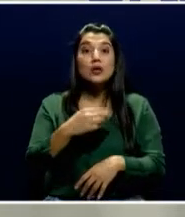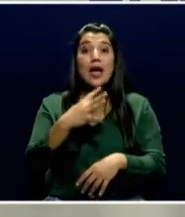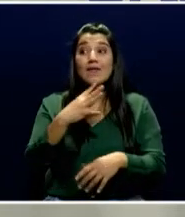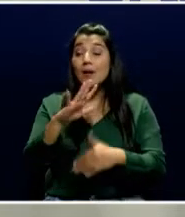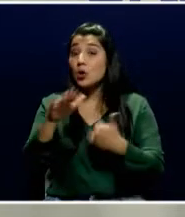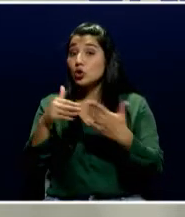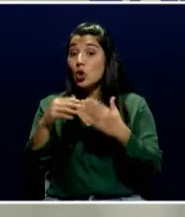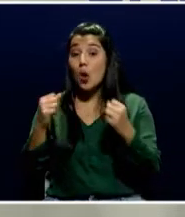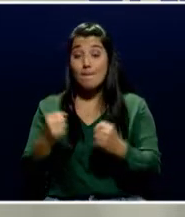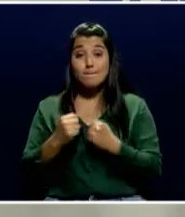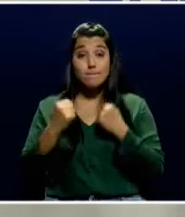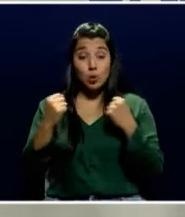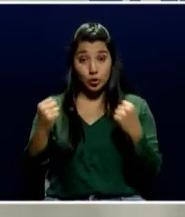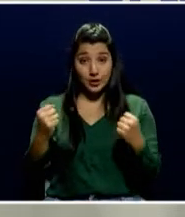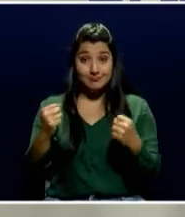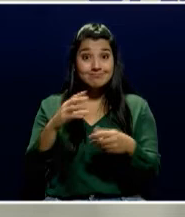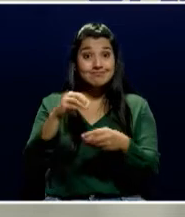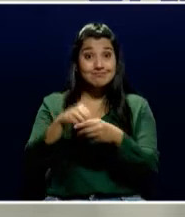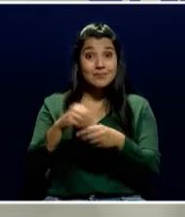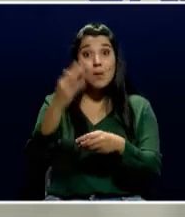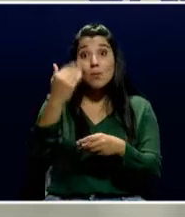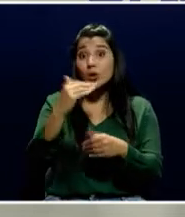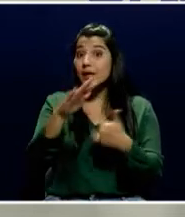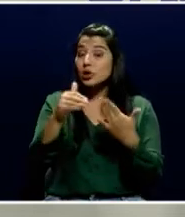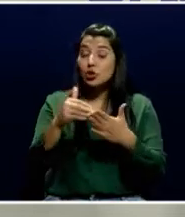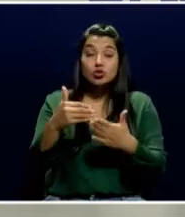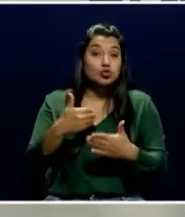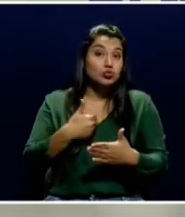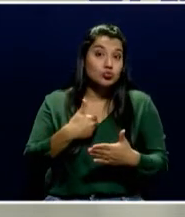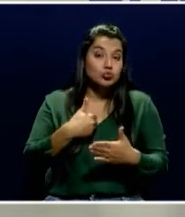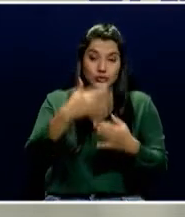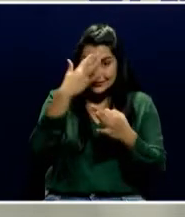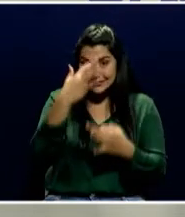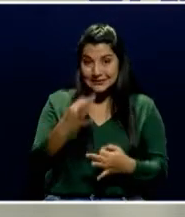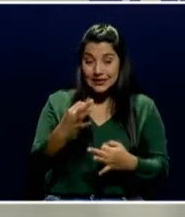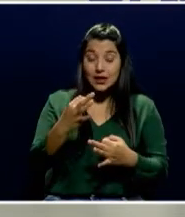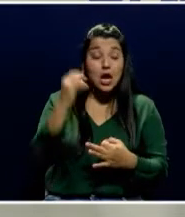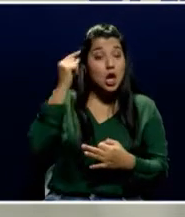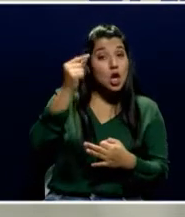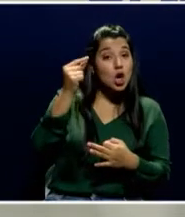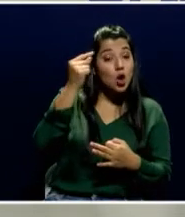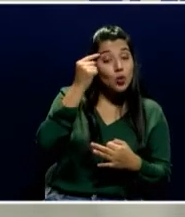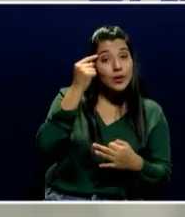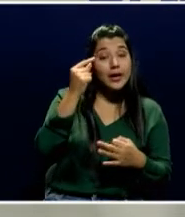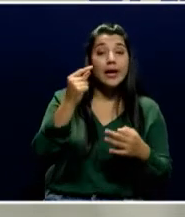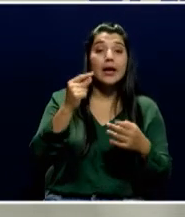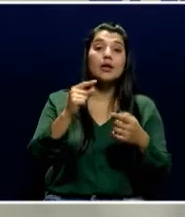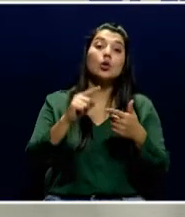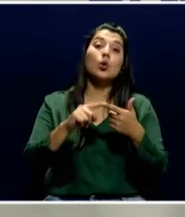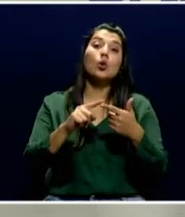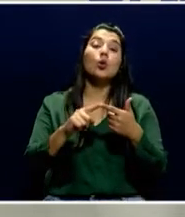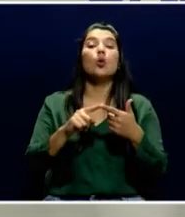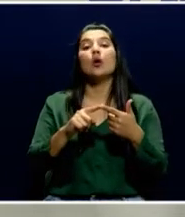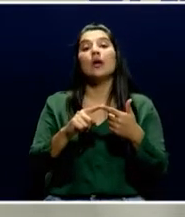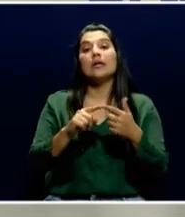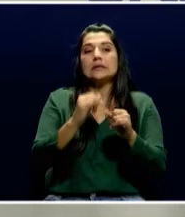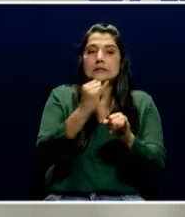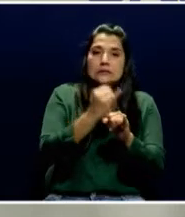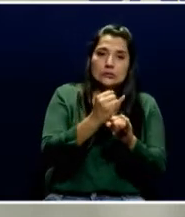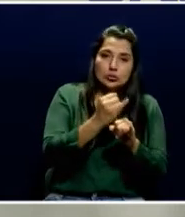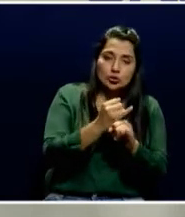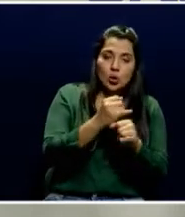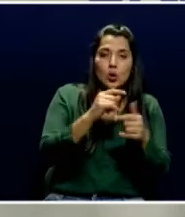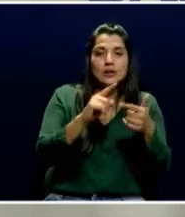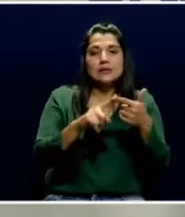de la República incorporados, porque todos hemos tenido que tomar medidas, tanto el Ejecutivo, las instituciones de primera respuesta, como